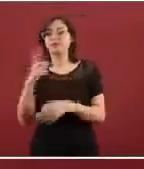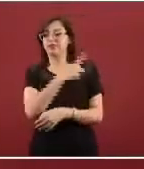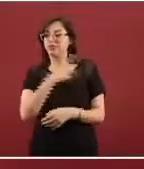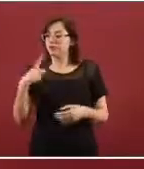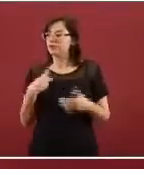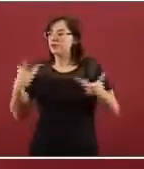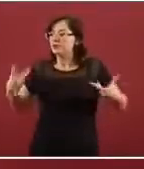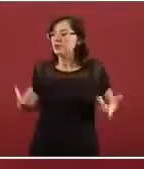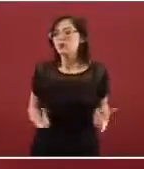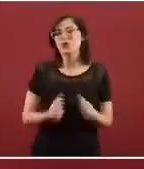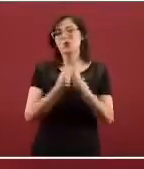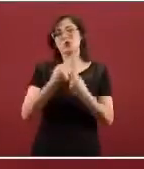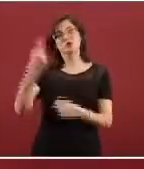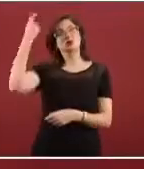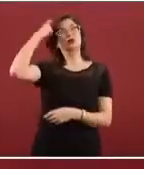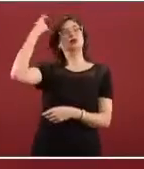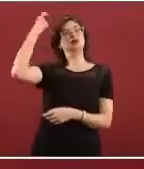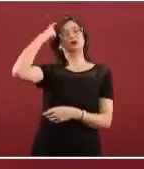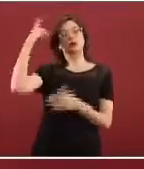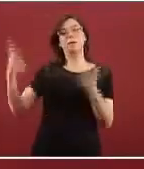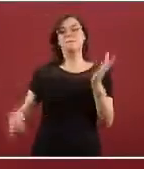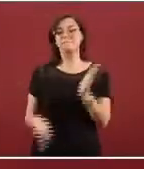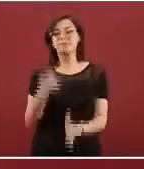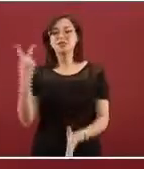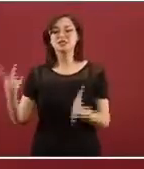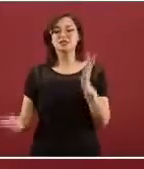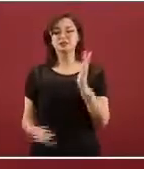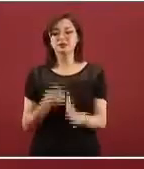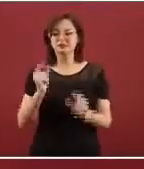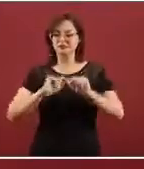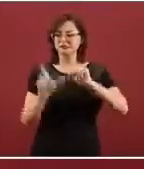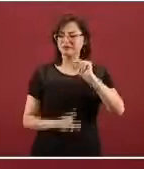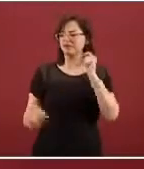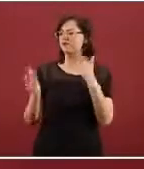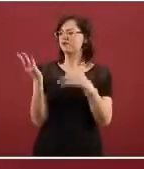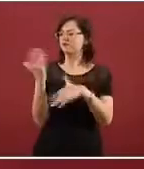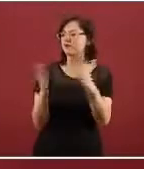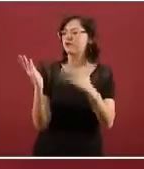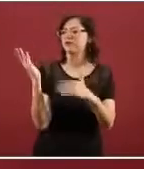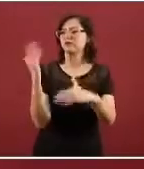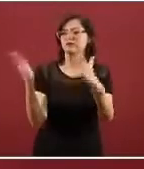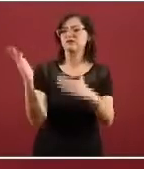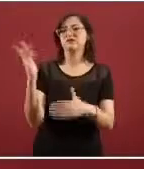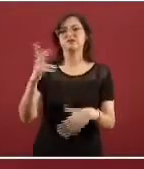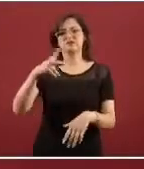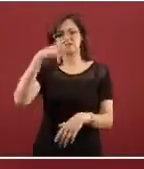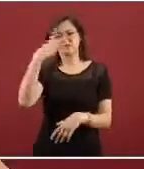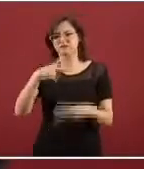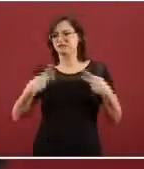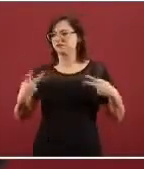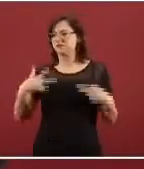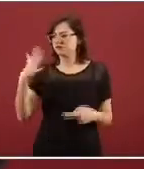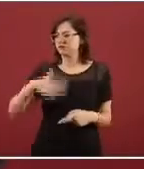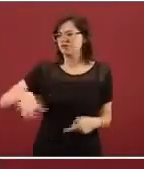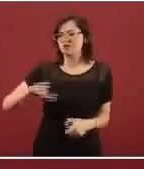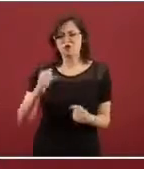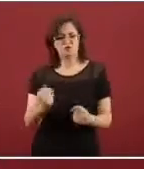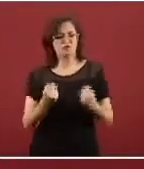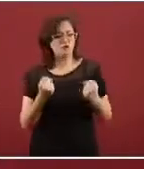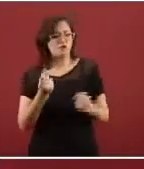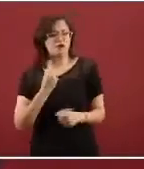otros, como lo hemos hecho efectivamente en innumerables crisis. México es un pueblo resistente, un pueblo